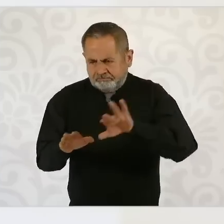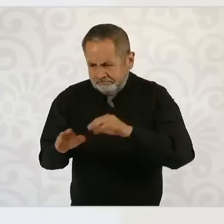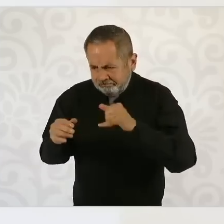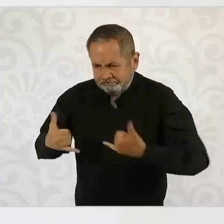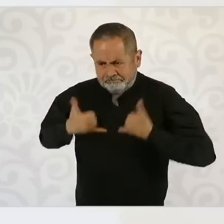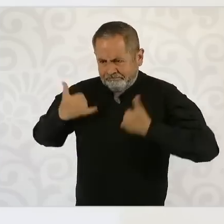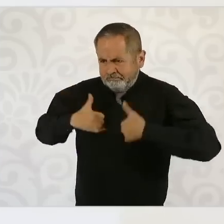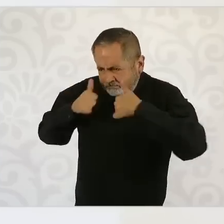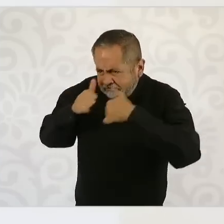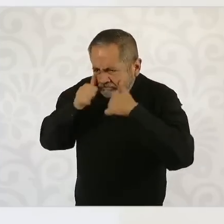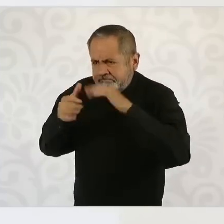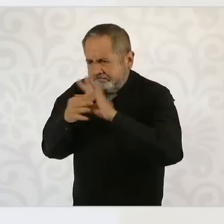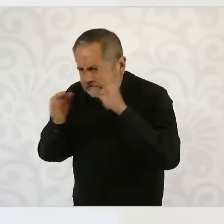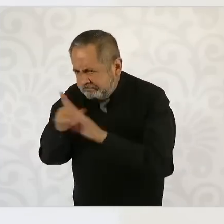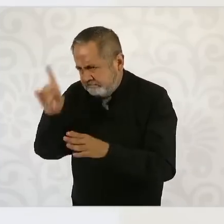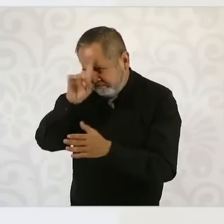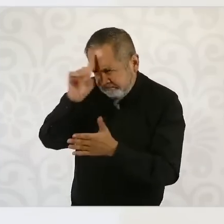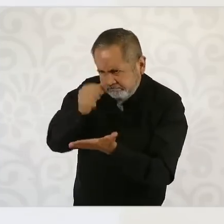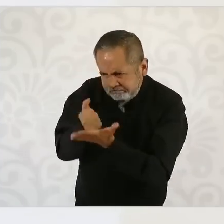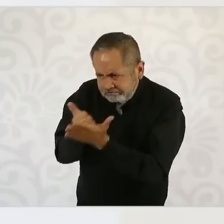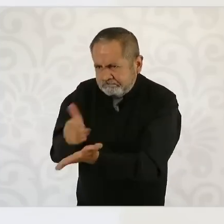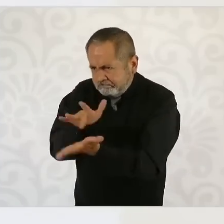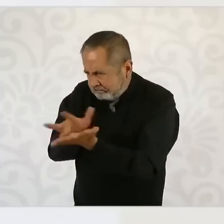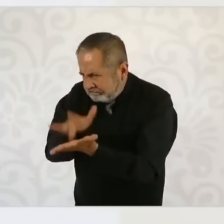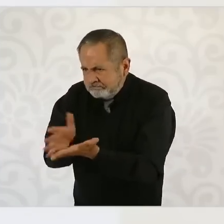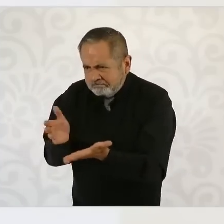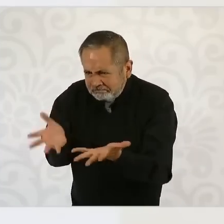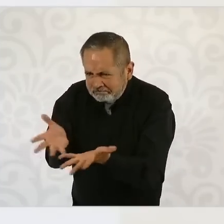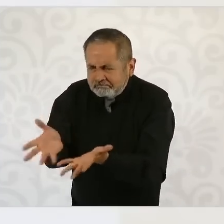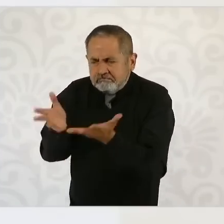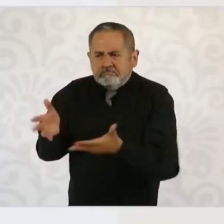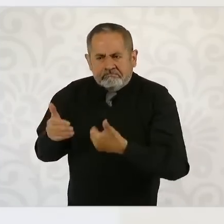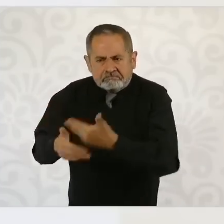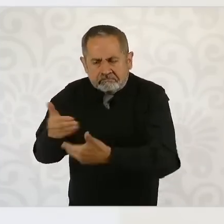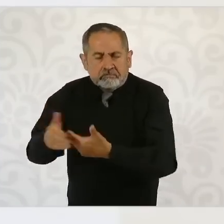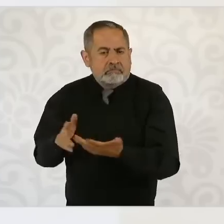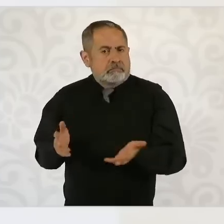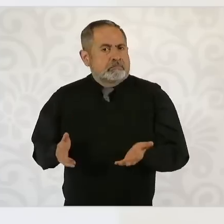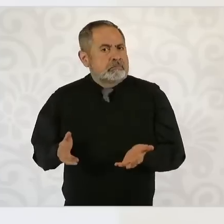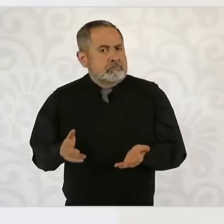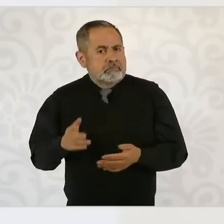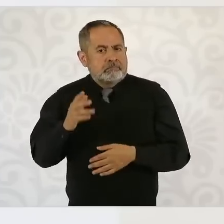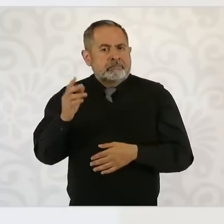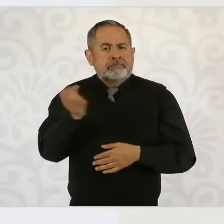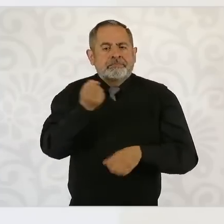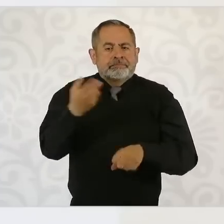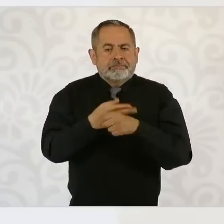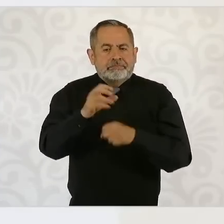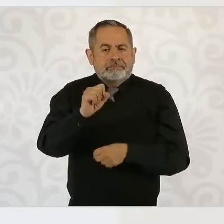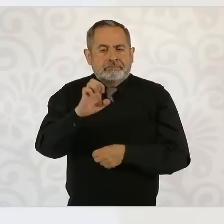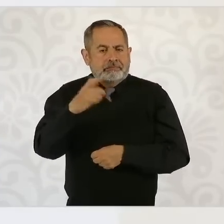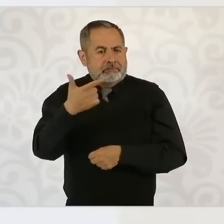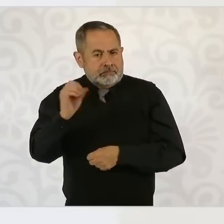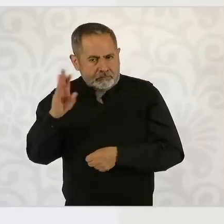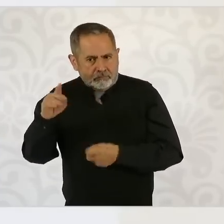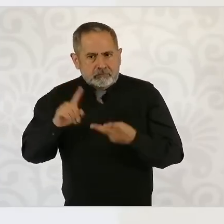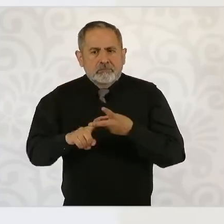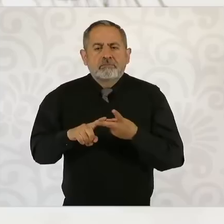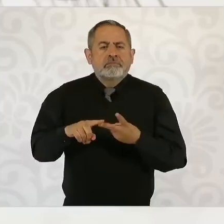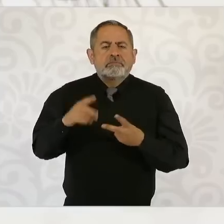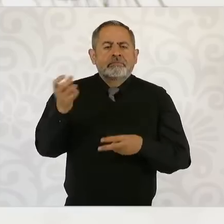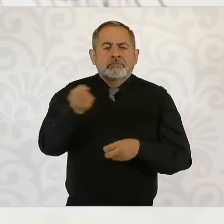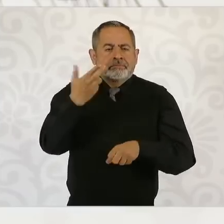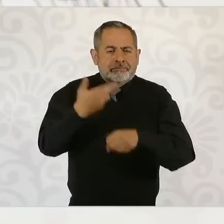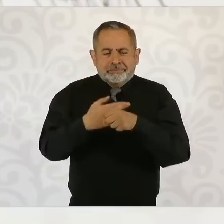Muchas acciones, y en particular el reforzamiento que hace Secretaría de Gobernación con la Subsecretaría de Prevención